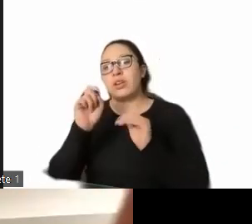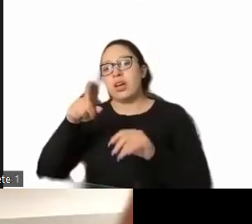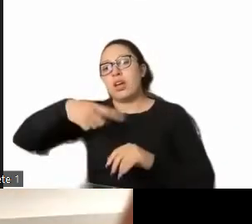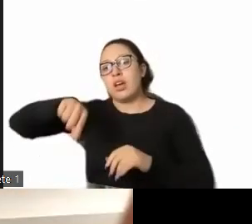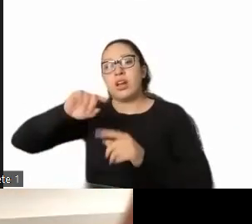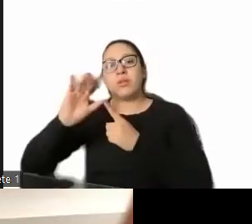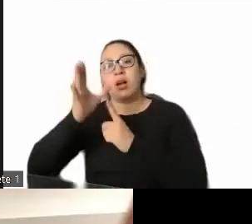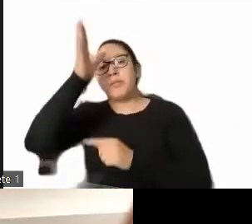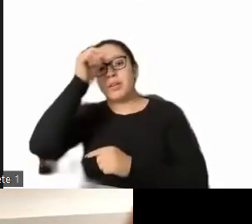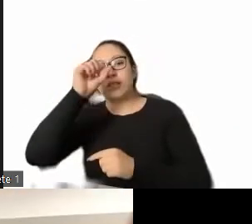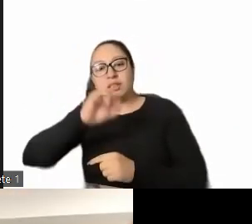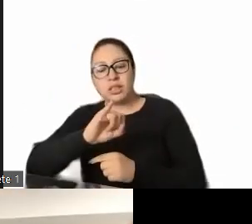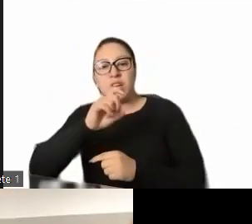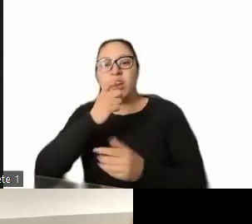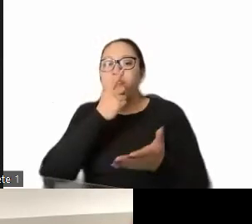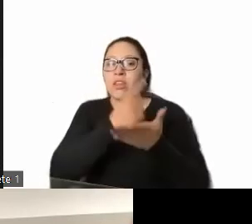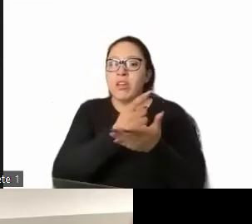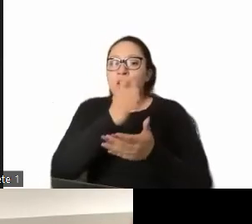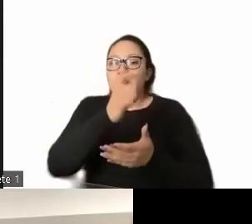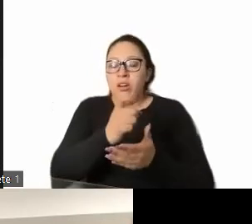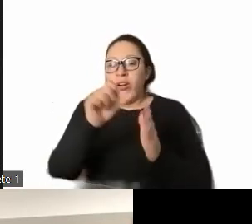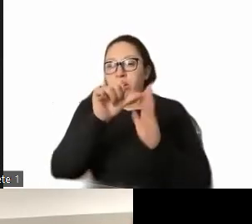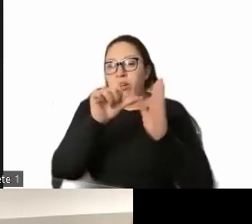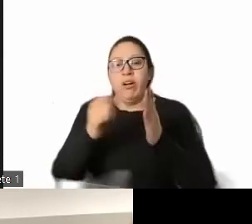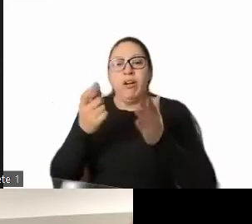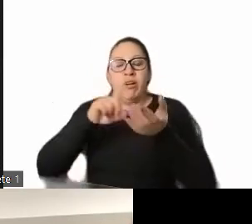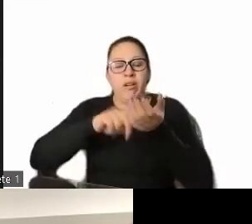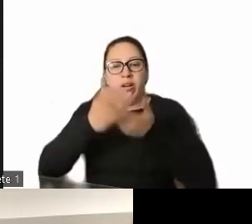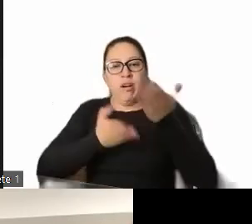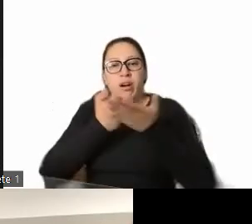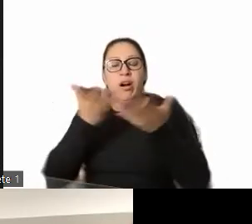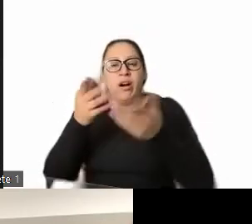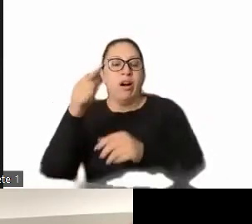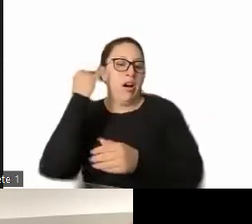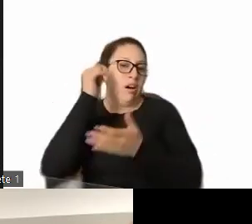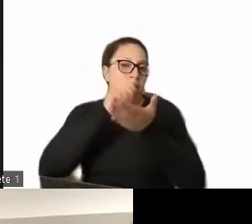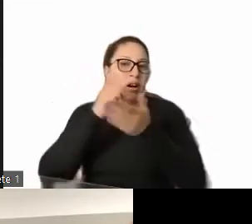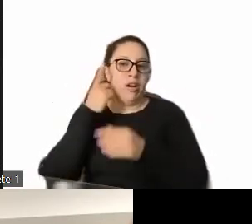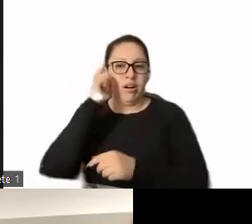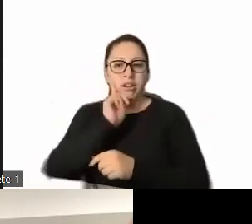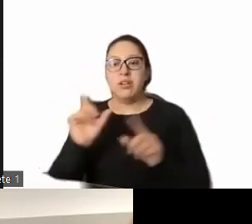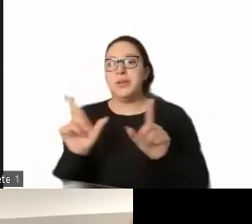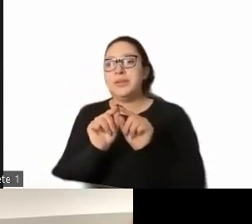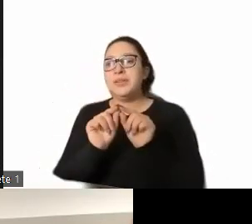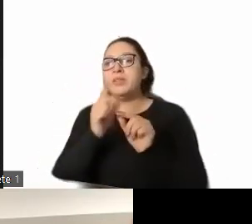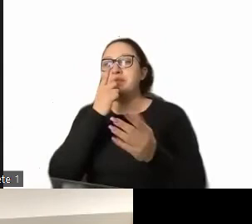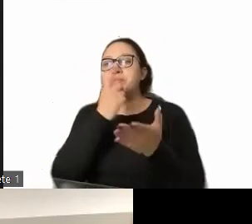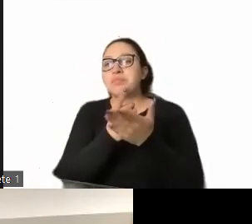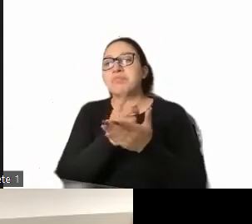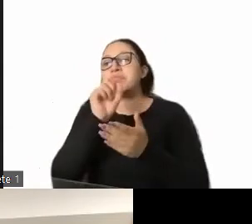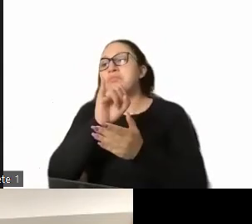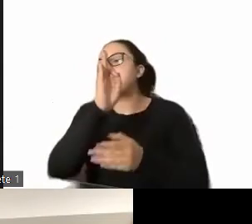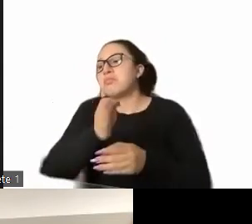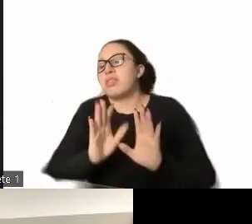es lo que dicen literalmente los artículos de la propuesta de la diputada, solo se limita a señalar de manera muy general, y eso es